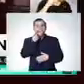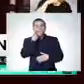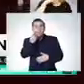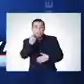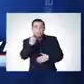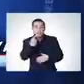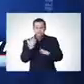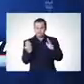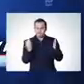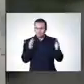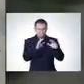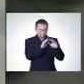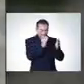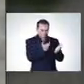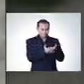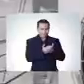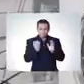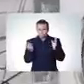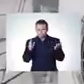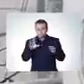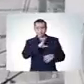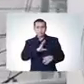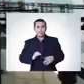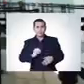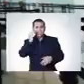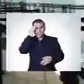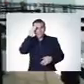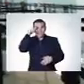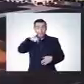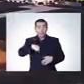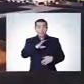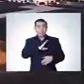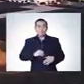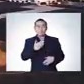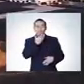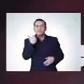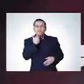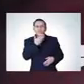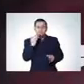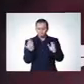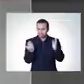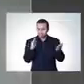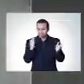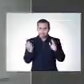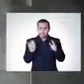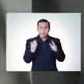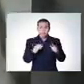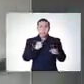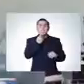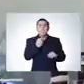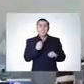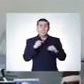Veamos un poco de cómo está el mundo por el coronavirus para darnos cuenta de cómo está El Salvador. Comparemos cómo reaccionaron a